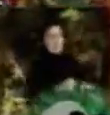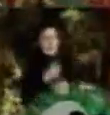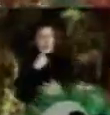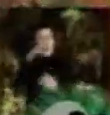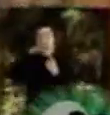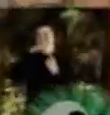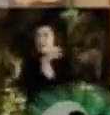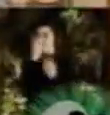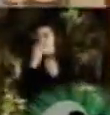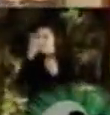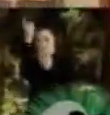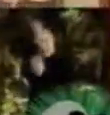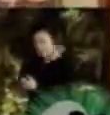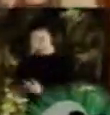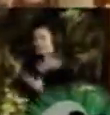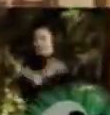rotado.